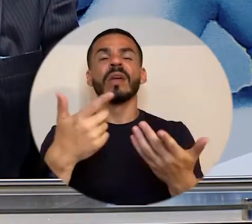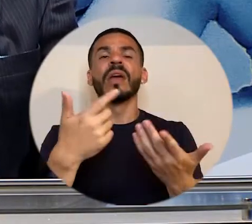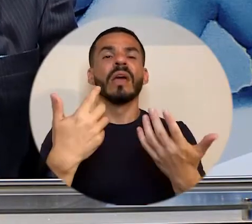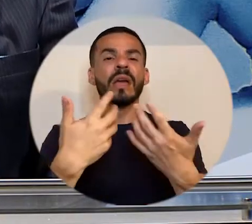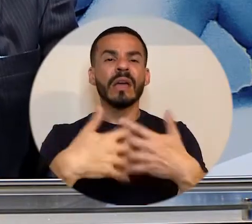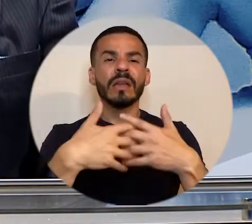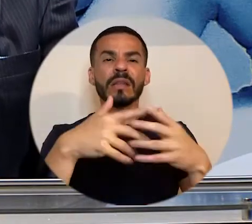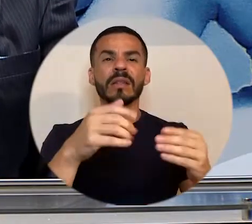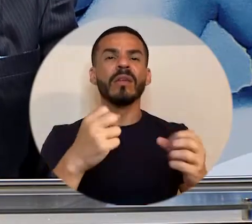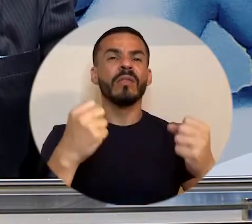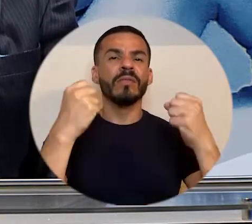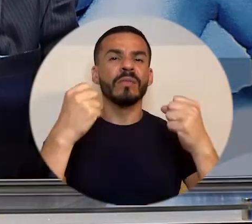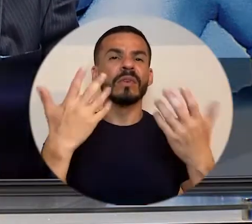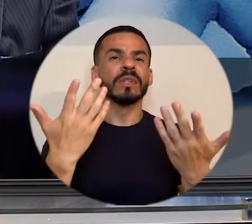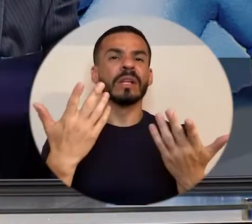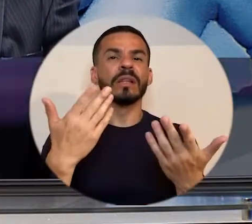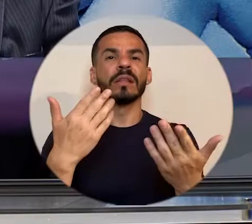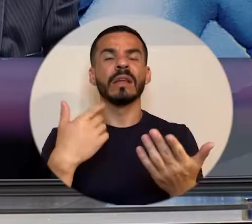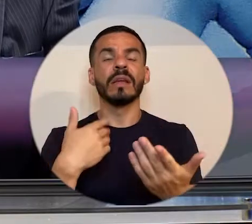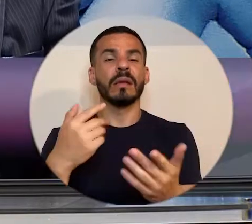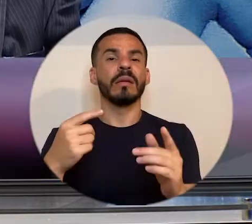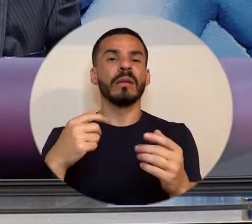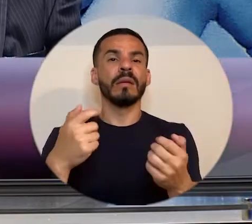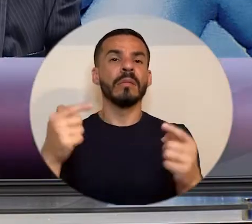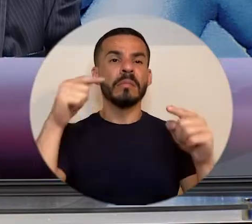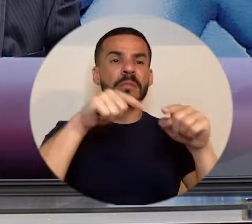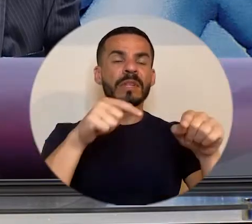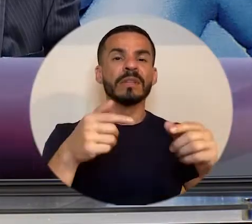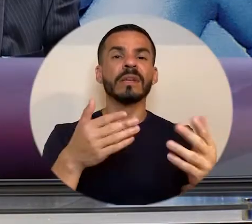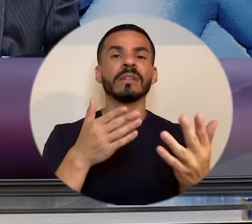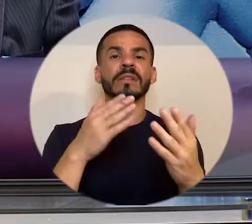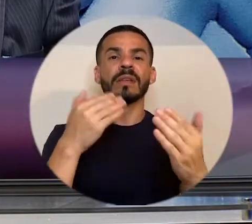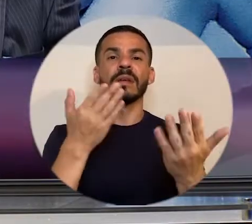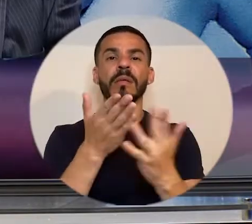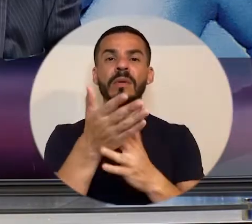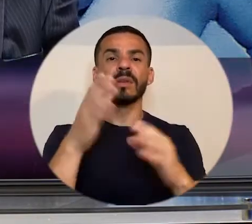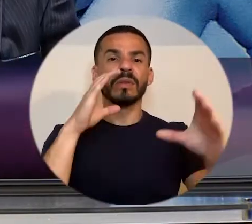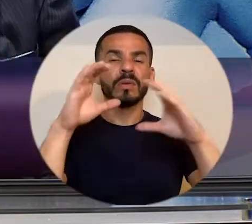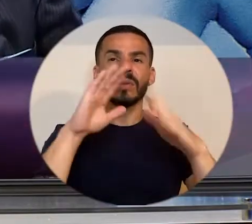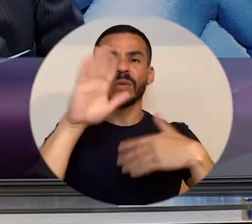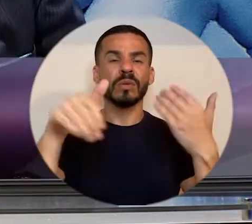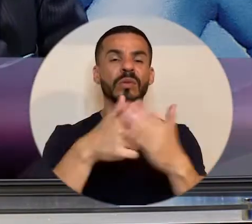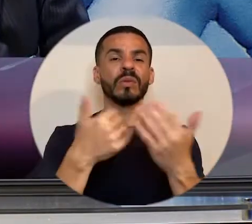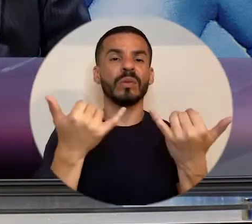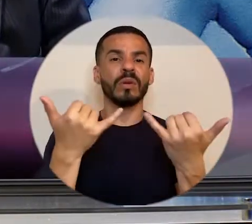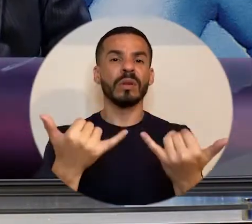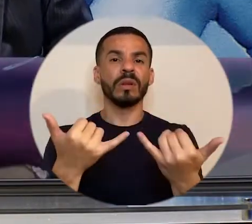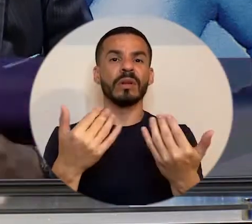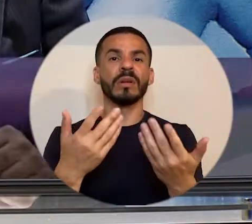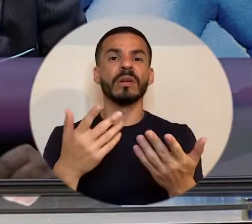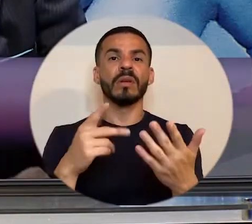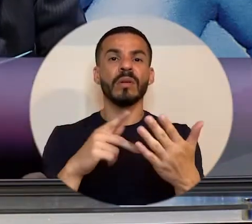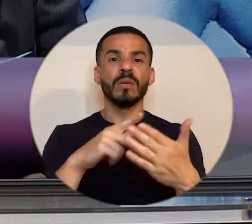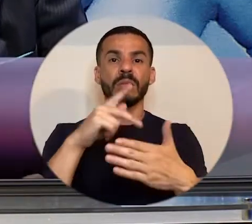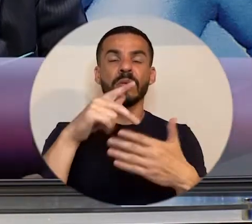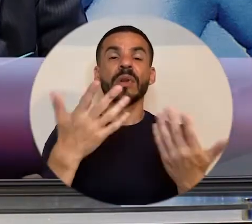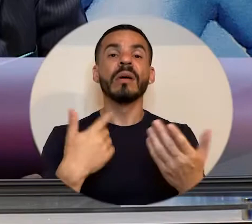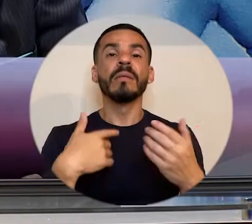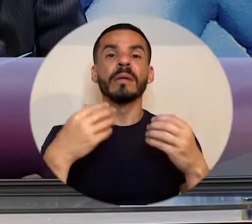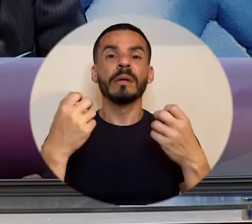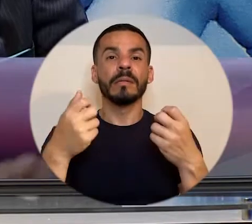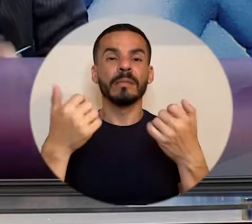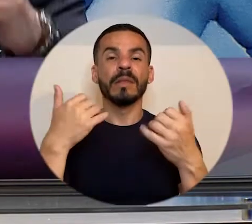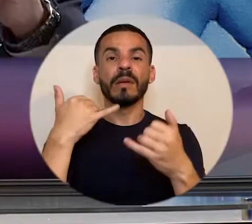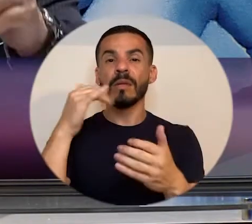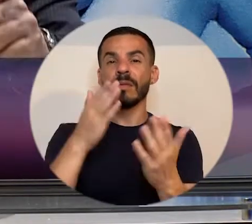industria satélite tiene una fortaleza, la presencia de medios de comunicación, pero todo lo que hoy en día los programas que